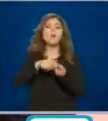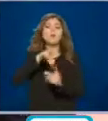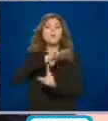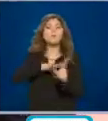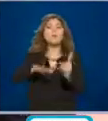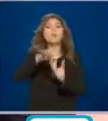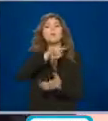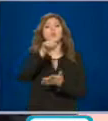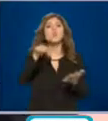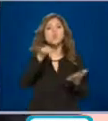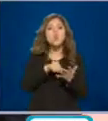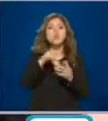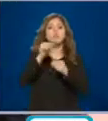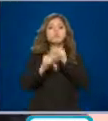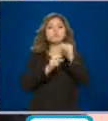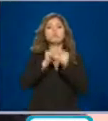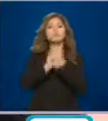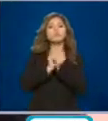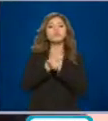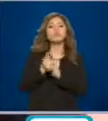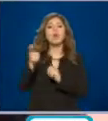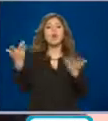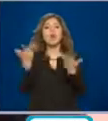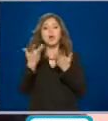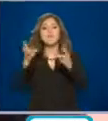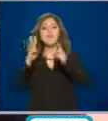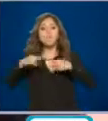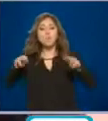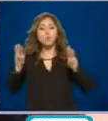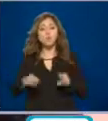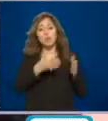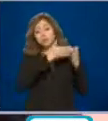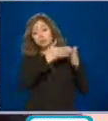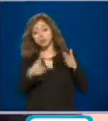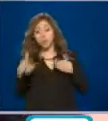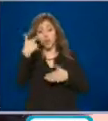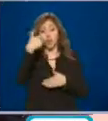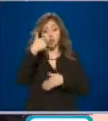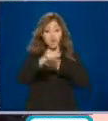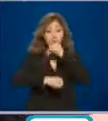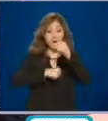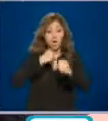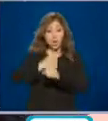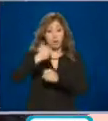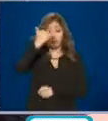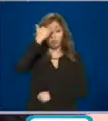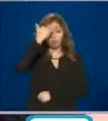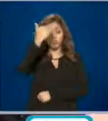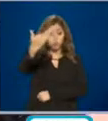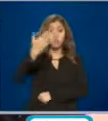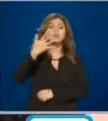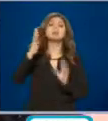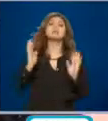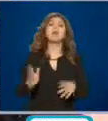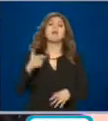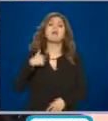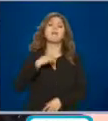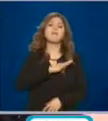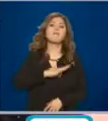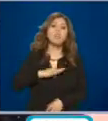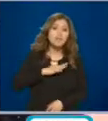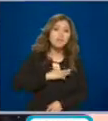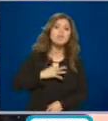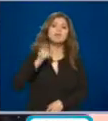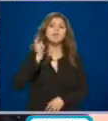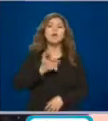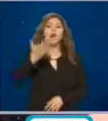como amigos, tratando de hacer música. En el 2004. Y aquí estamos después de 12 años de carrera, felices. Lo repito porque